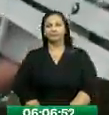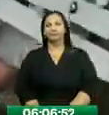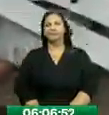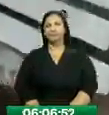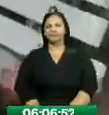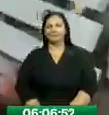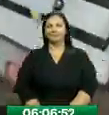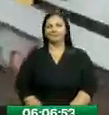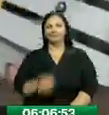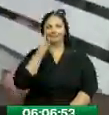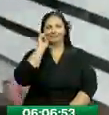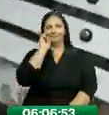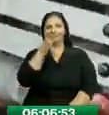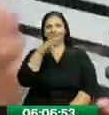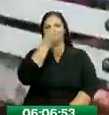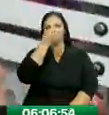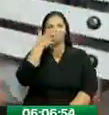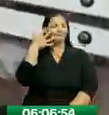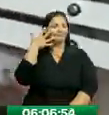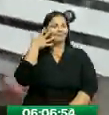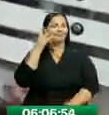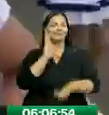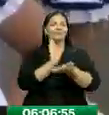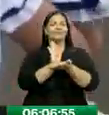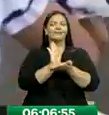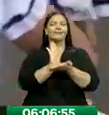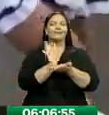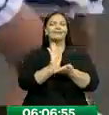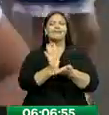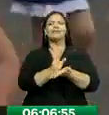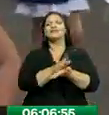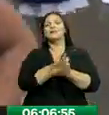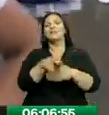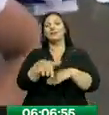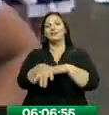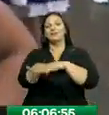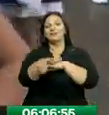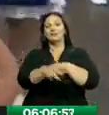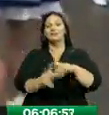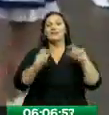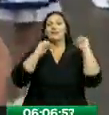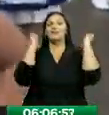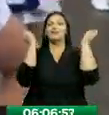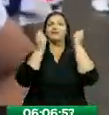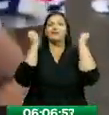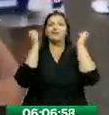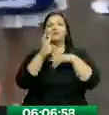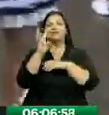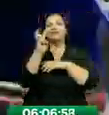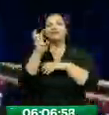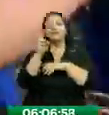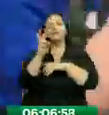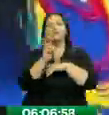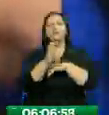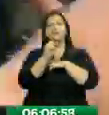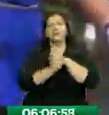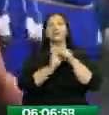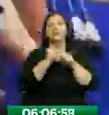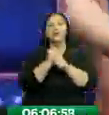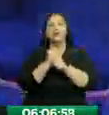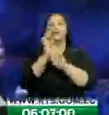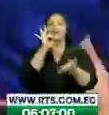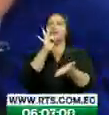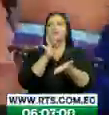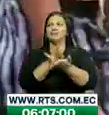Provincia de Zamora Chinchipe celebró sus fiestas de provincialización en sus 66 años con un desfile estudiantil por las principales calles de esta